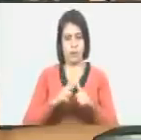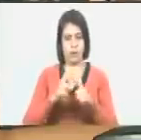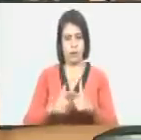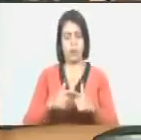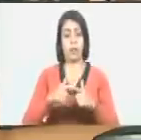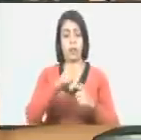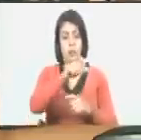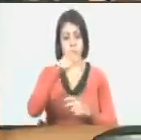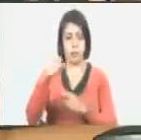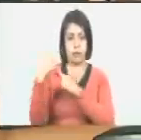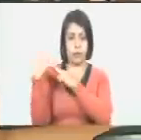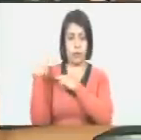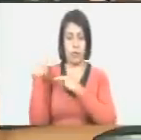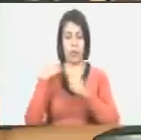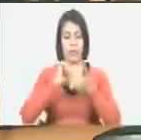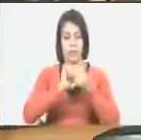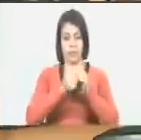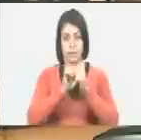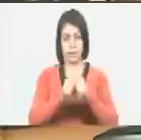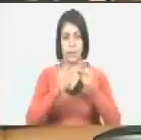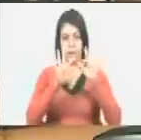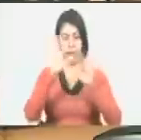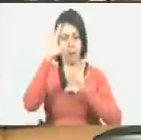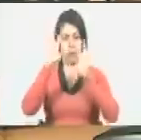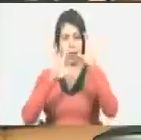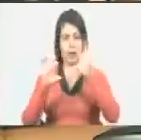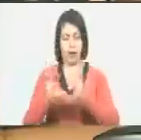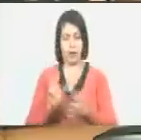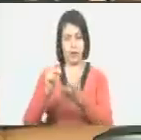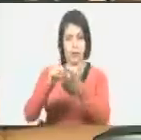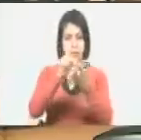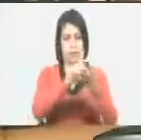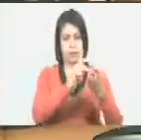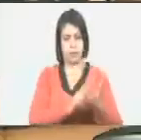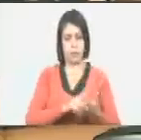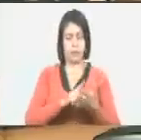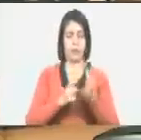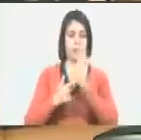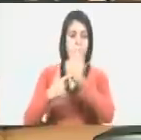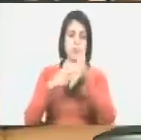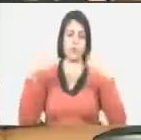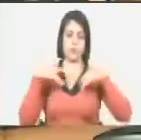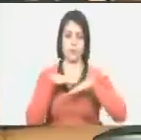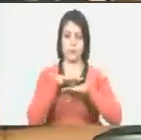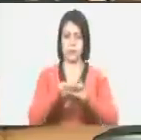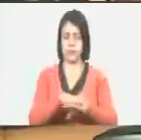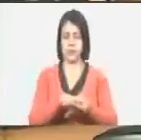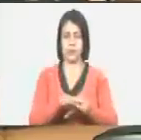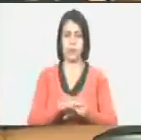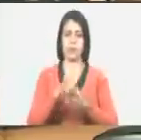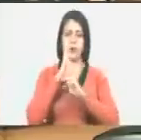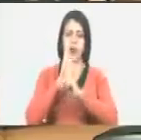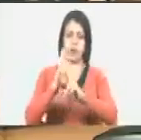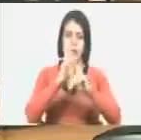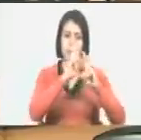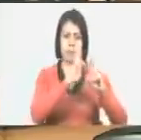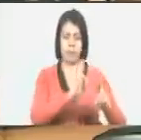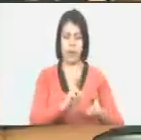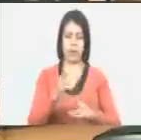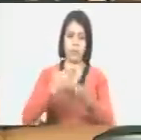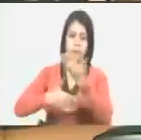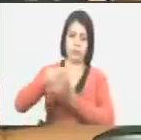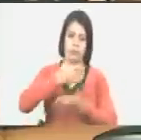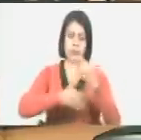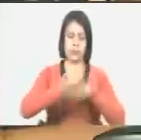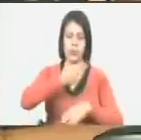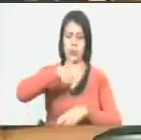las delegaciones deportivas de los 10 países que asisten como expresión de la integración, respeto y cooperación